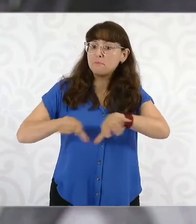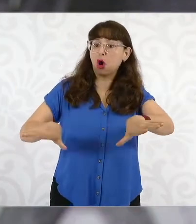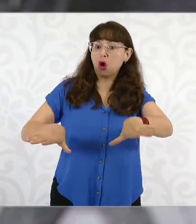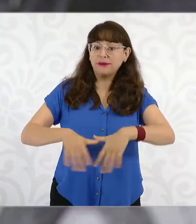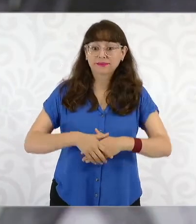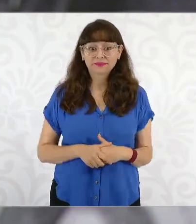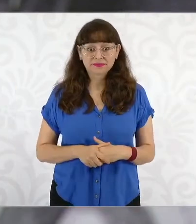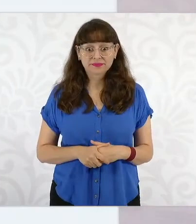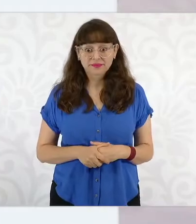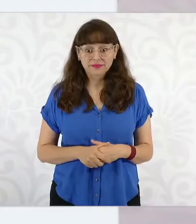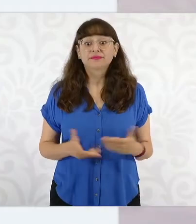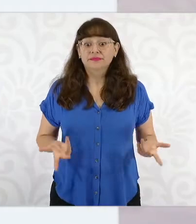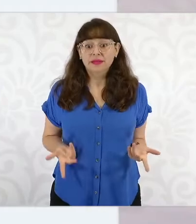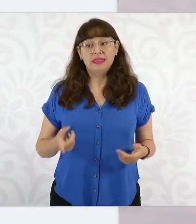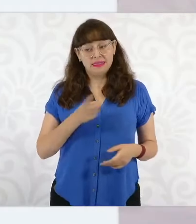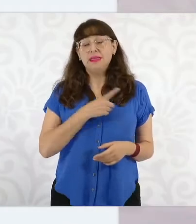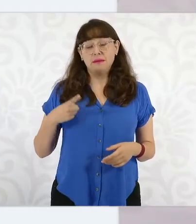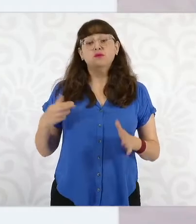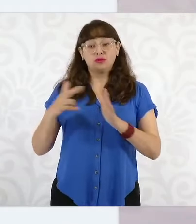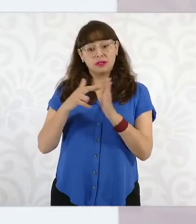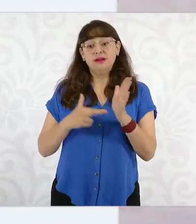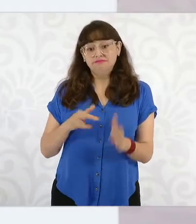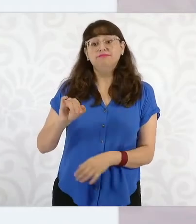¿hay que regular esto? A mí me parece que sí.